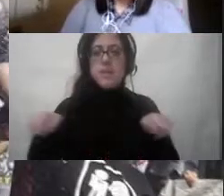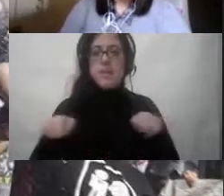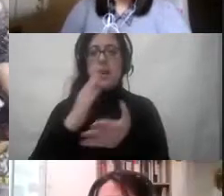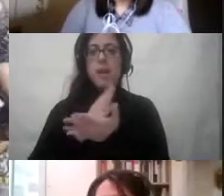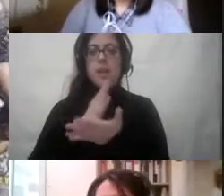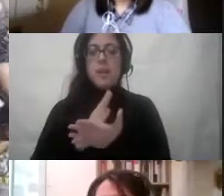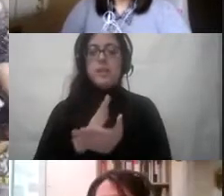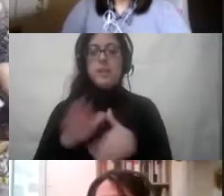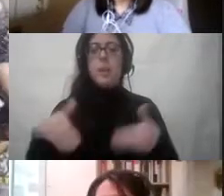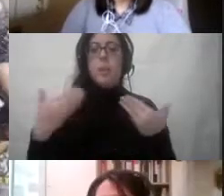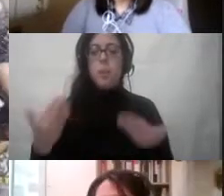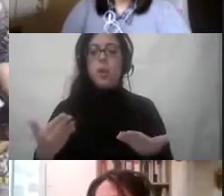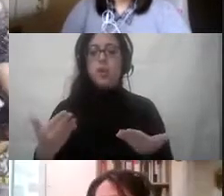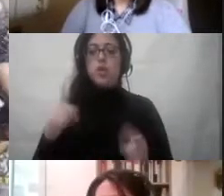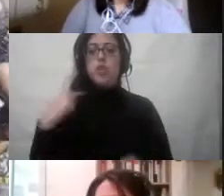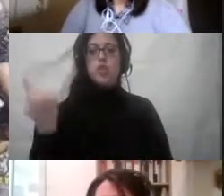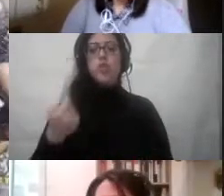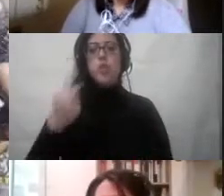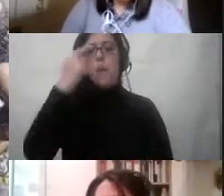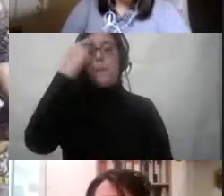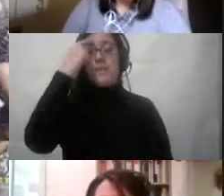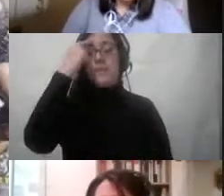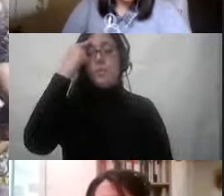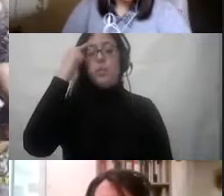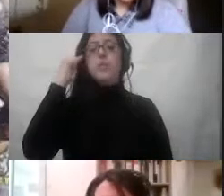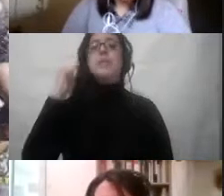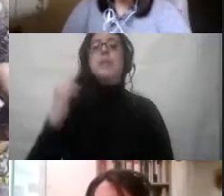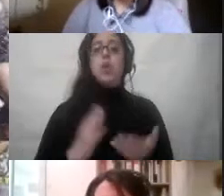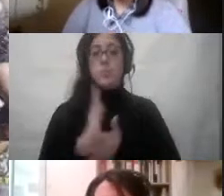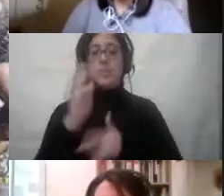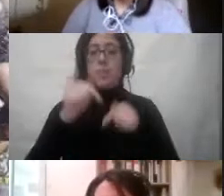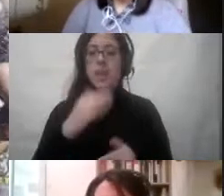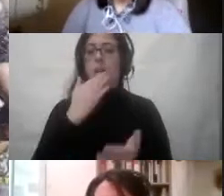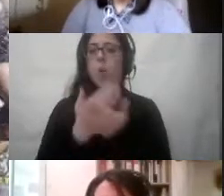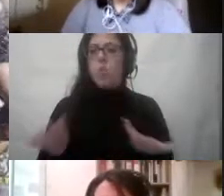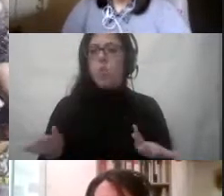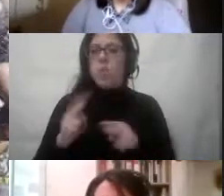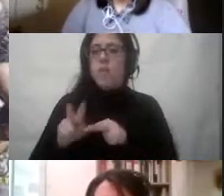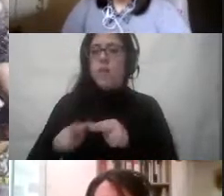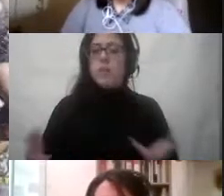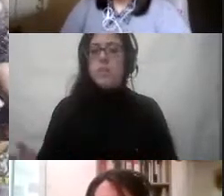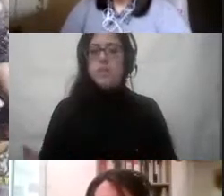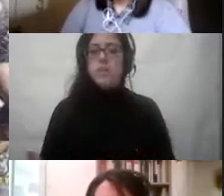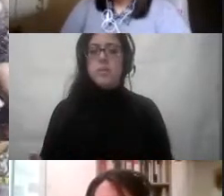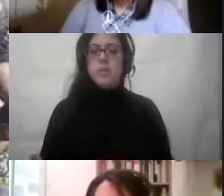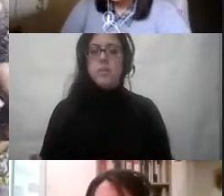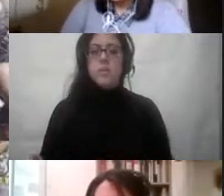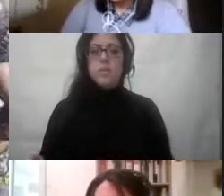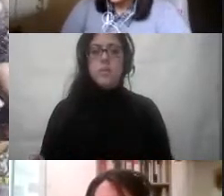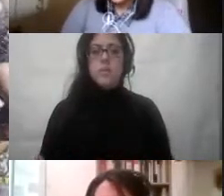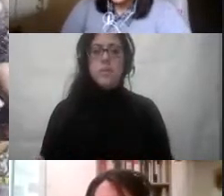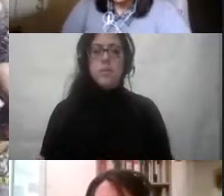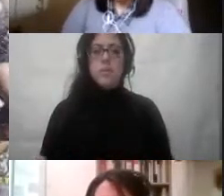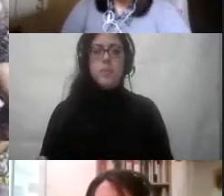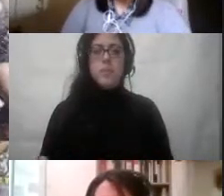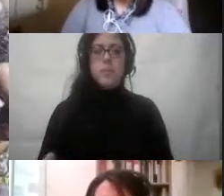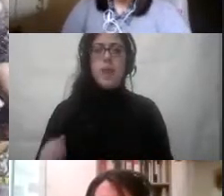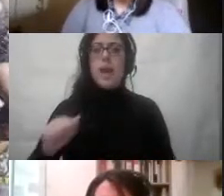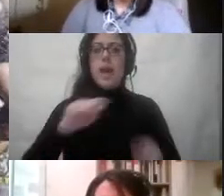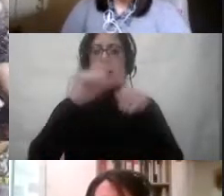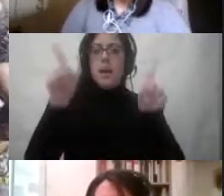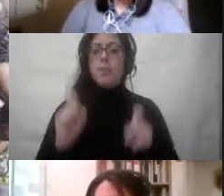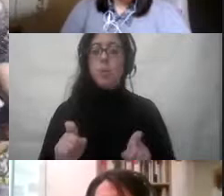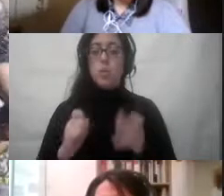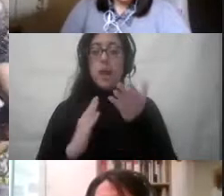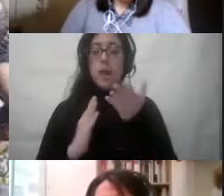Así es que por eso pensamos que si no comenzamos ahora, sino cuándo lo haremos. La pregunta inicial de este webinar,